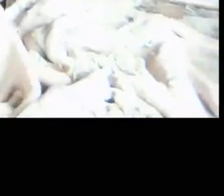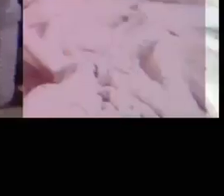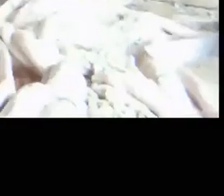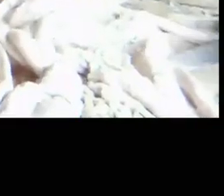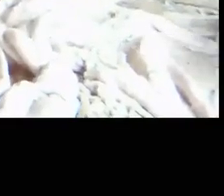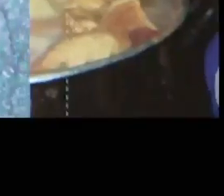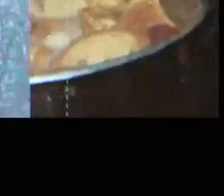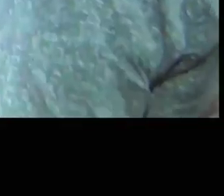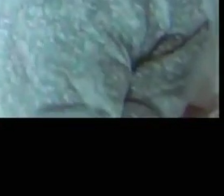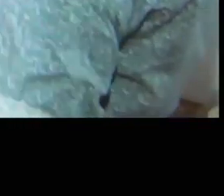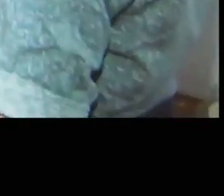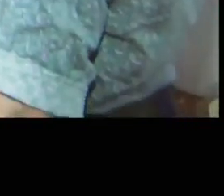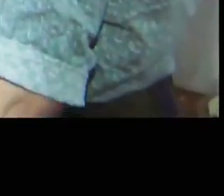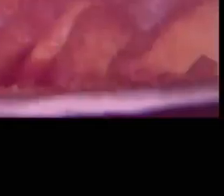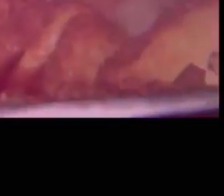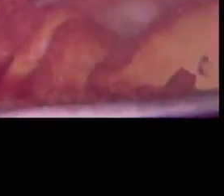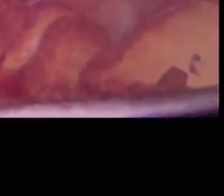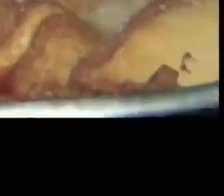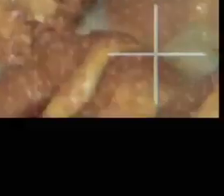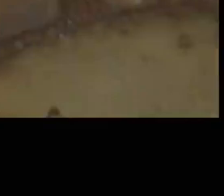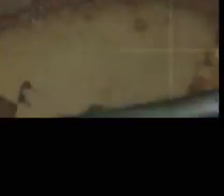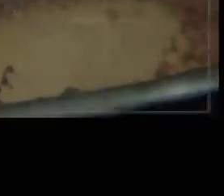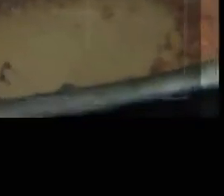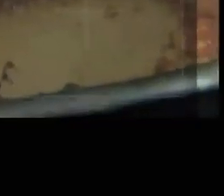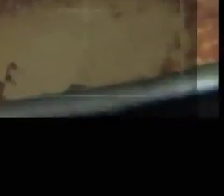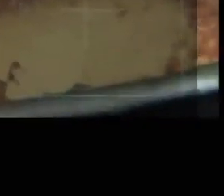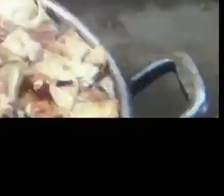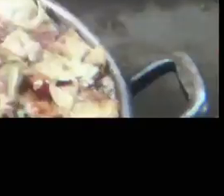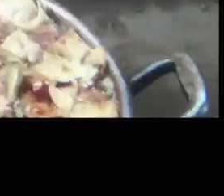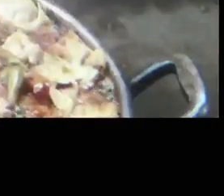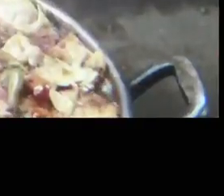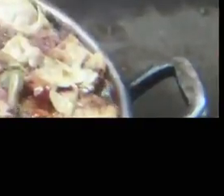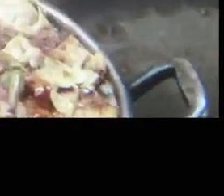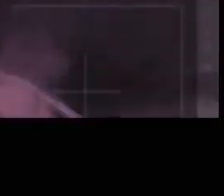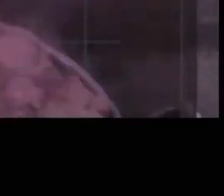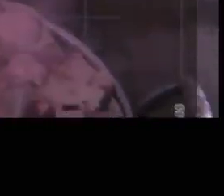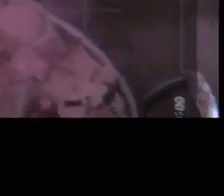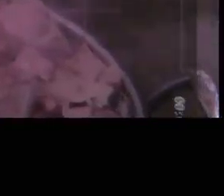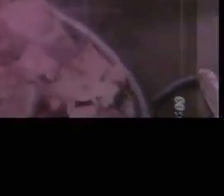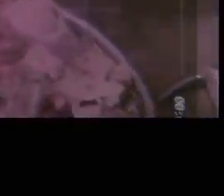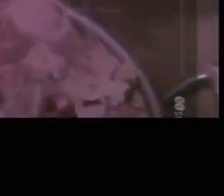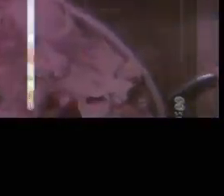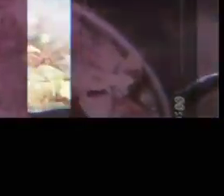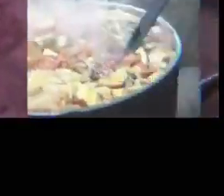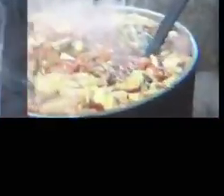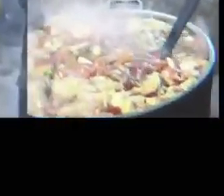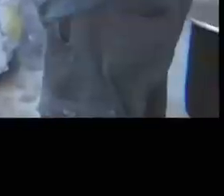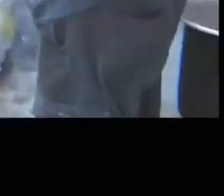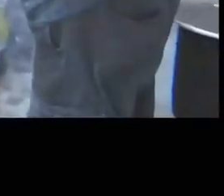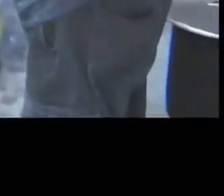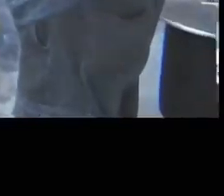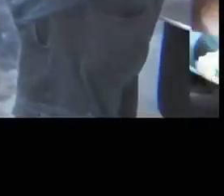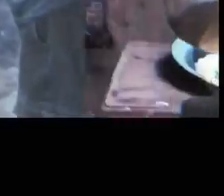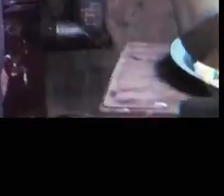de mondongo quiero, la sopa que yo prefiero, burbuja así bien caliente, así la sirve